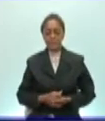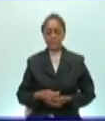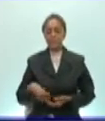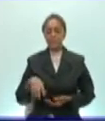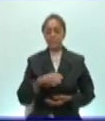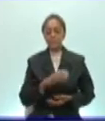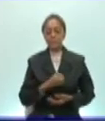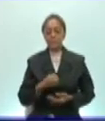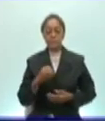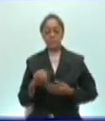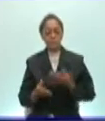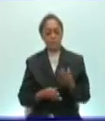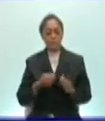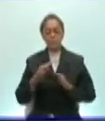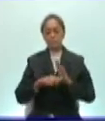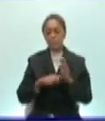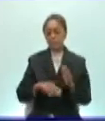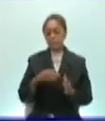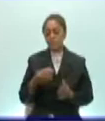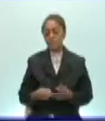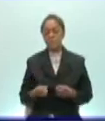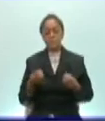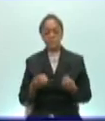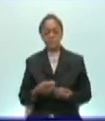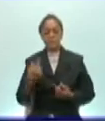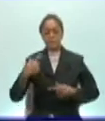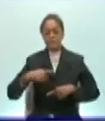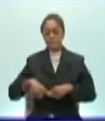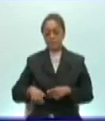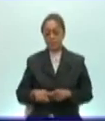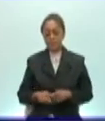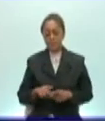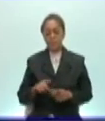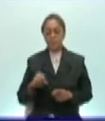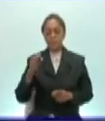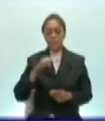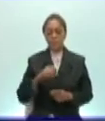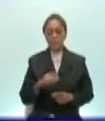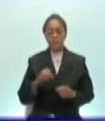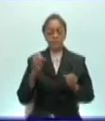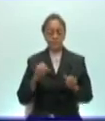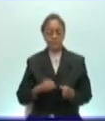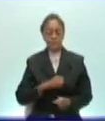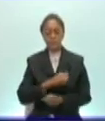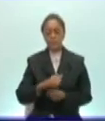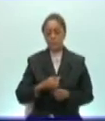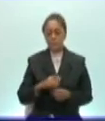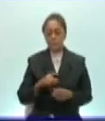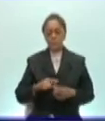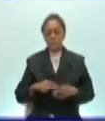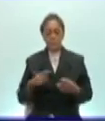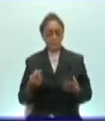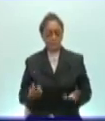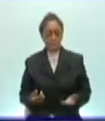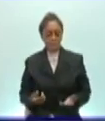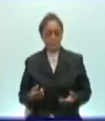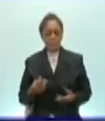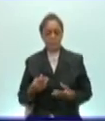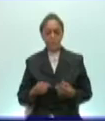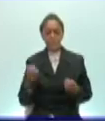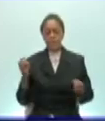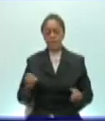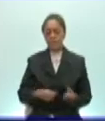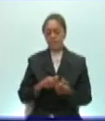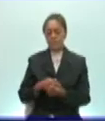un proceso que se está dando, pero hay otros hechos. El Maine fue el pretexto utilizado, pero ¿cómo van a actuar? ¿Cómo le declaran la